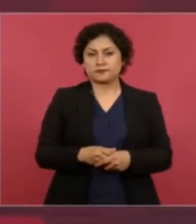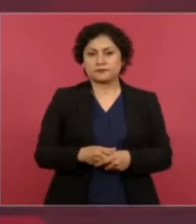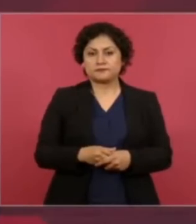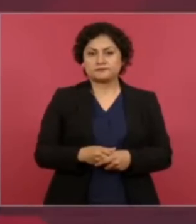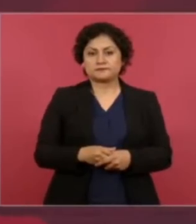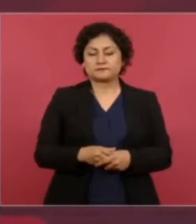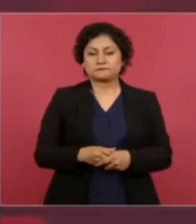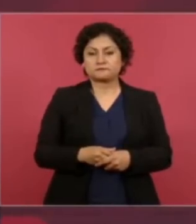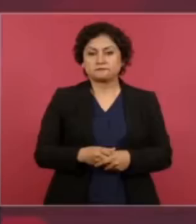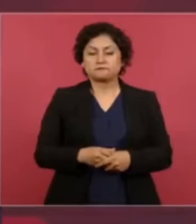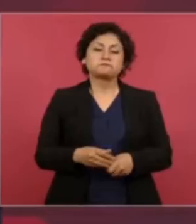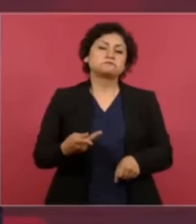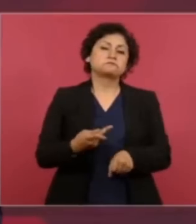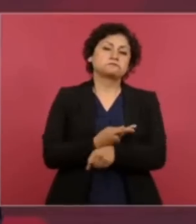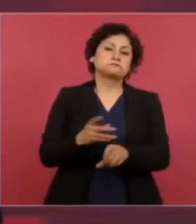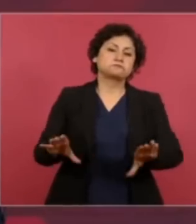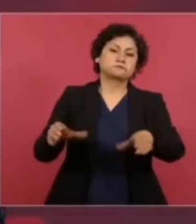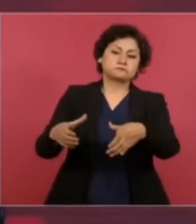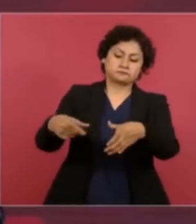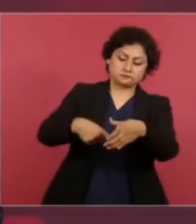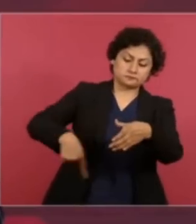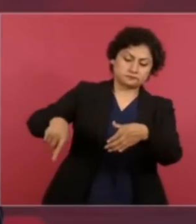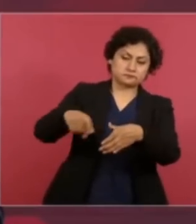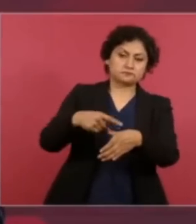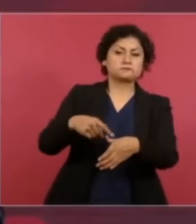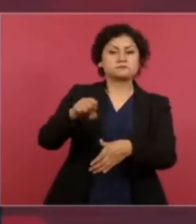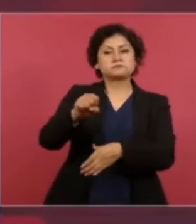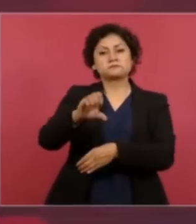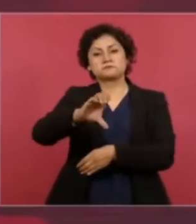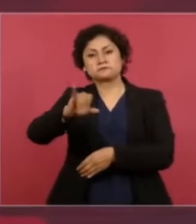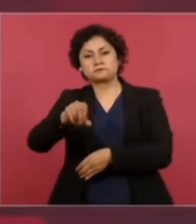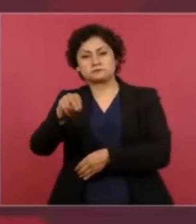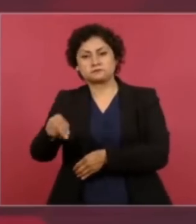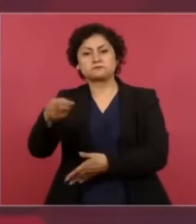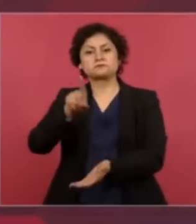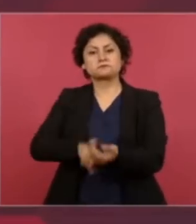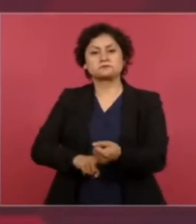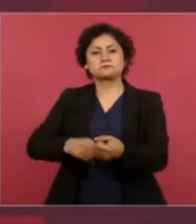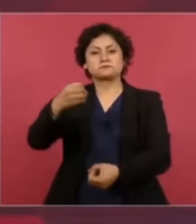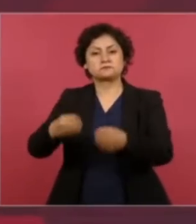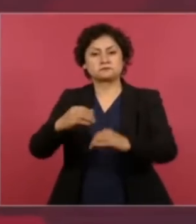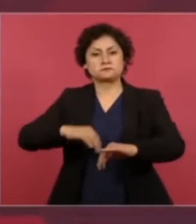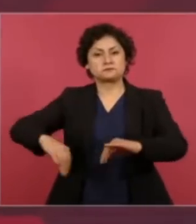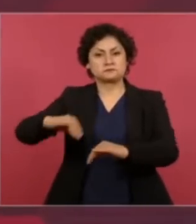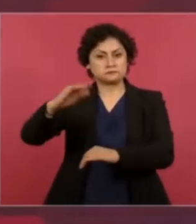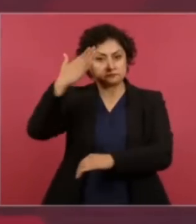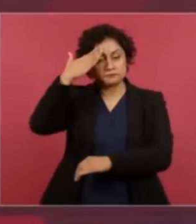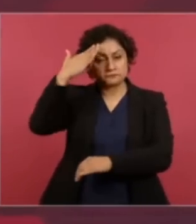de los ministros de la Corte y de la mayoría de los integrantes del Poder Judicial,